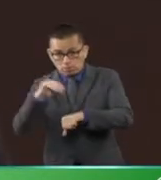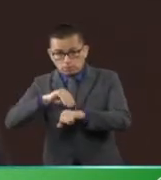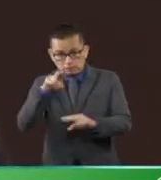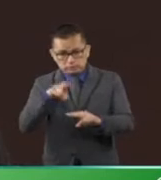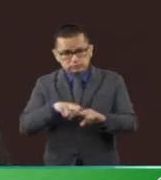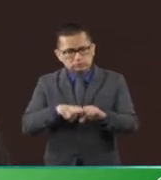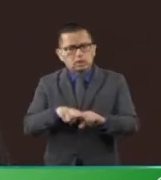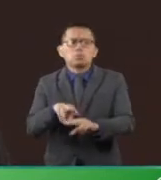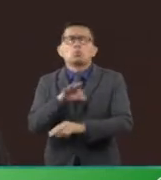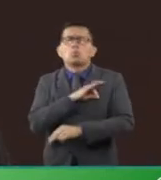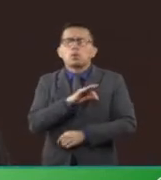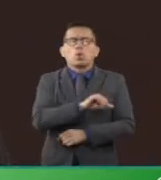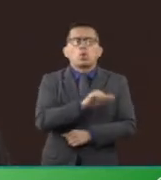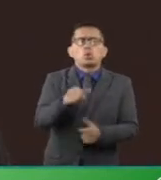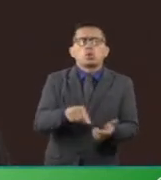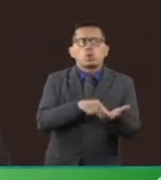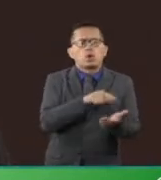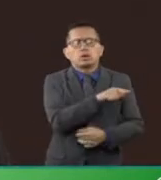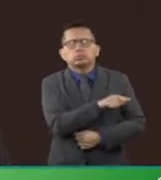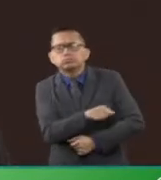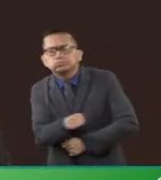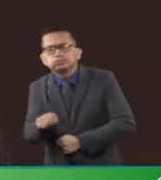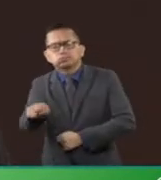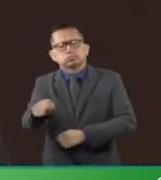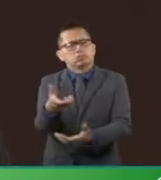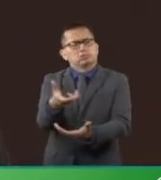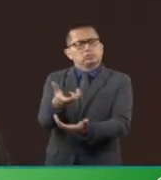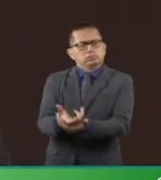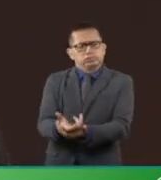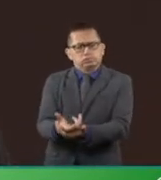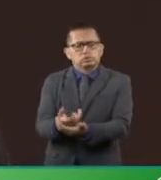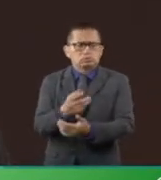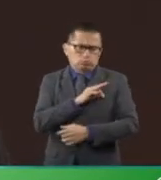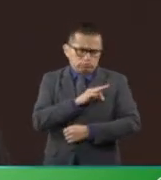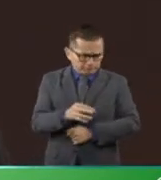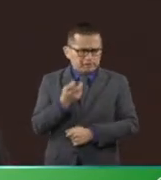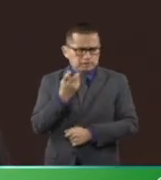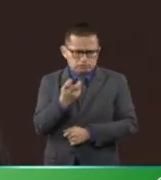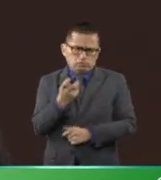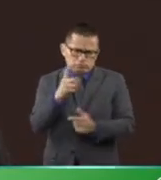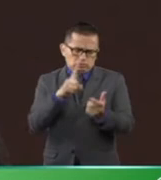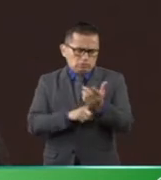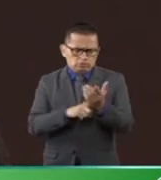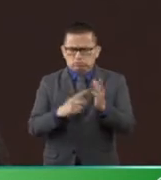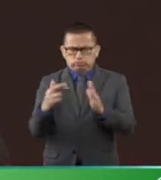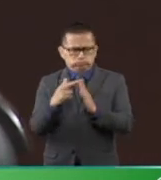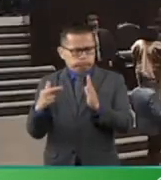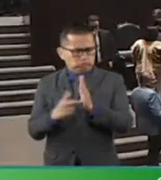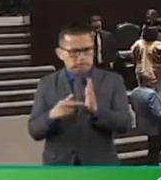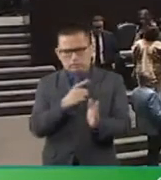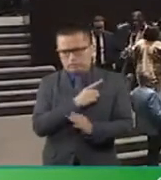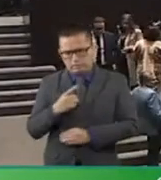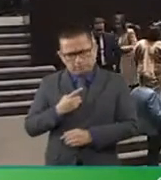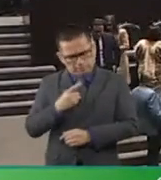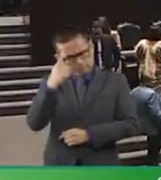espacios para que pudieran ir a descansar y que se reglamentara eso en estas empresas